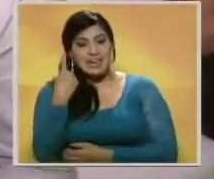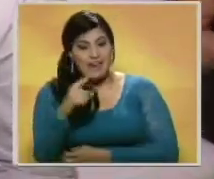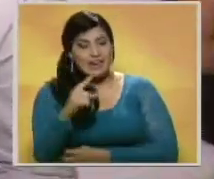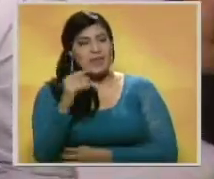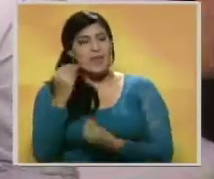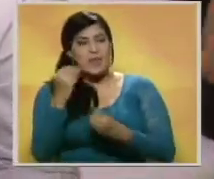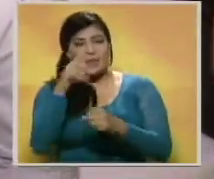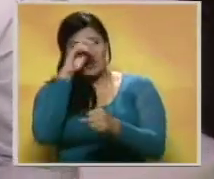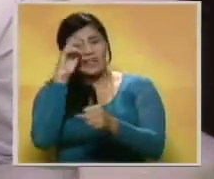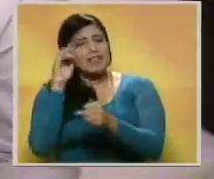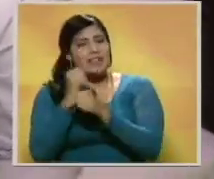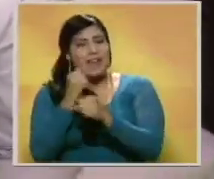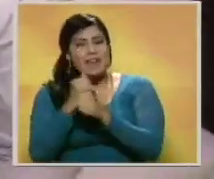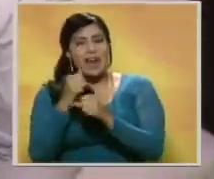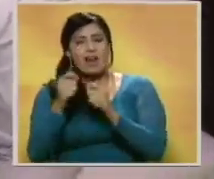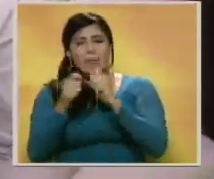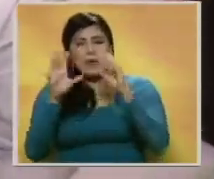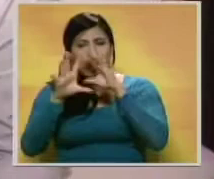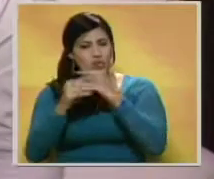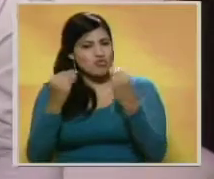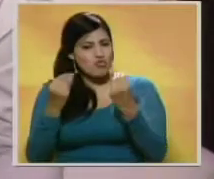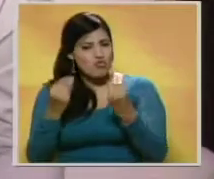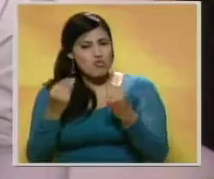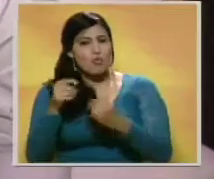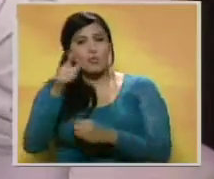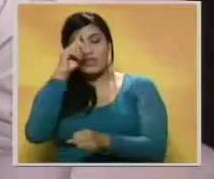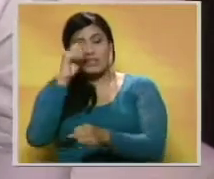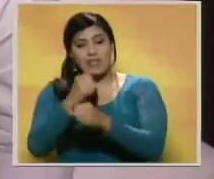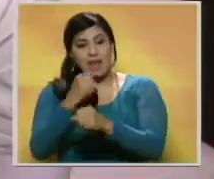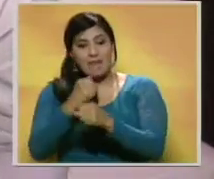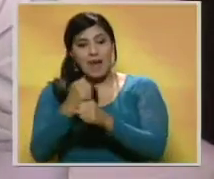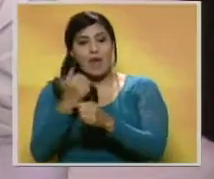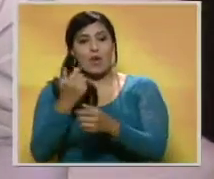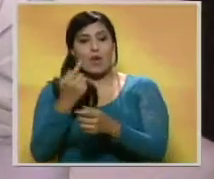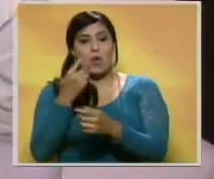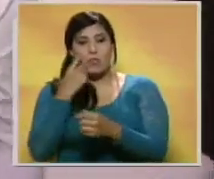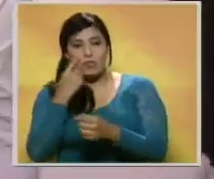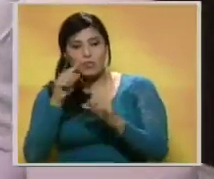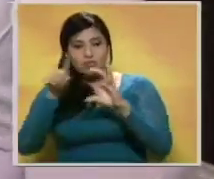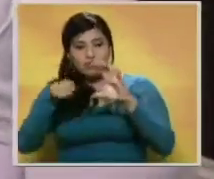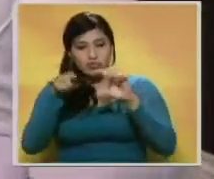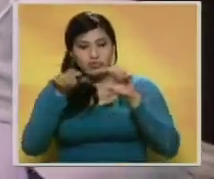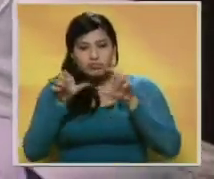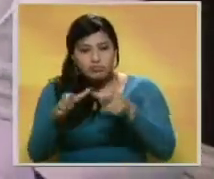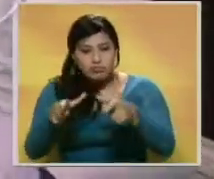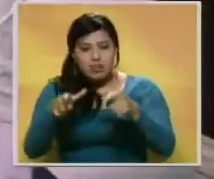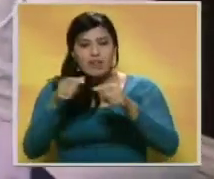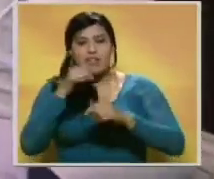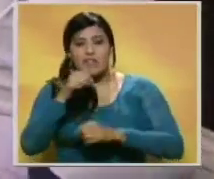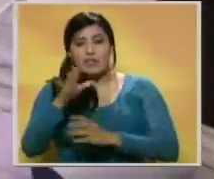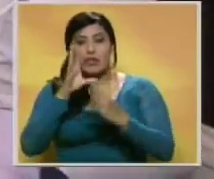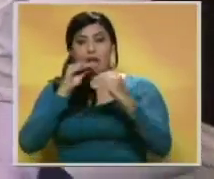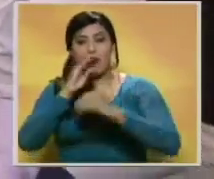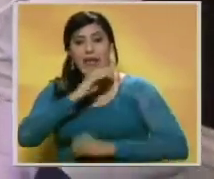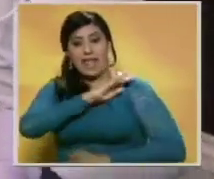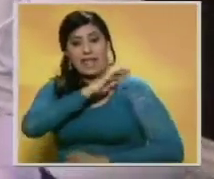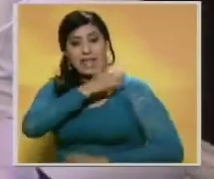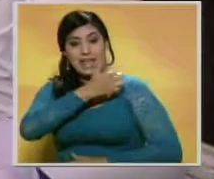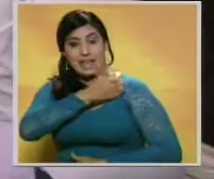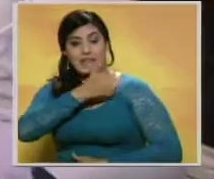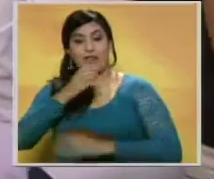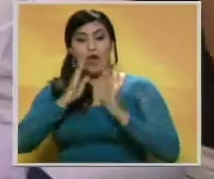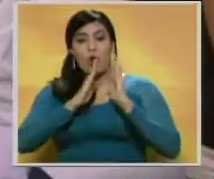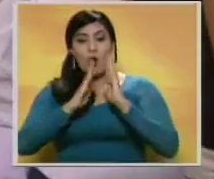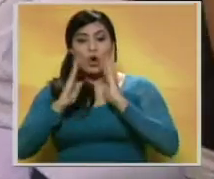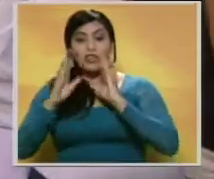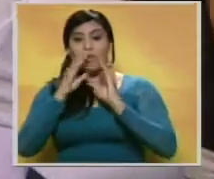nos portamos los reporteros de la noche. Bueno, mi trabajo es montar el rondado, montar las noticias, hablar con los jefes,